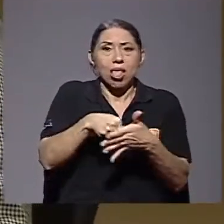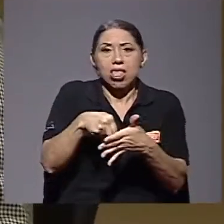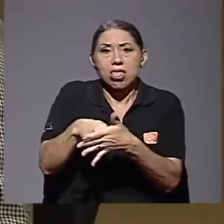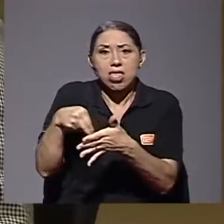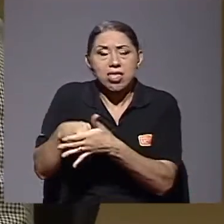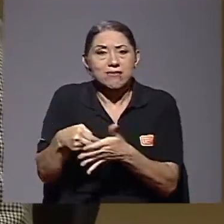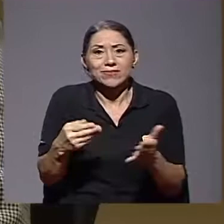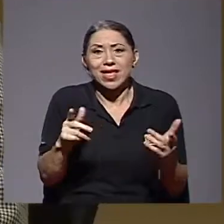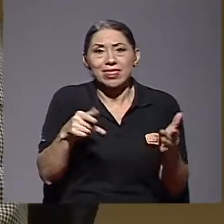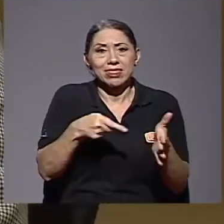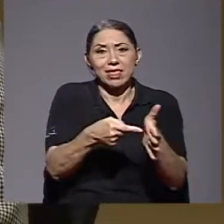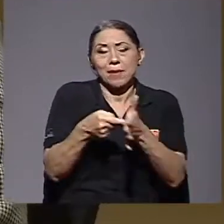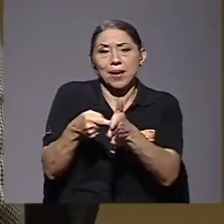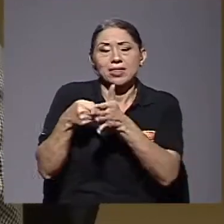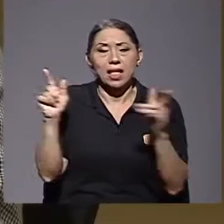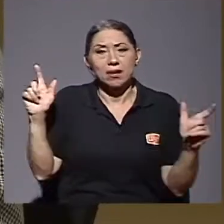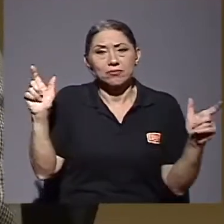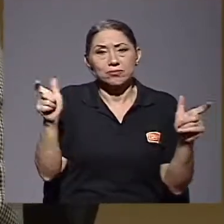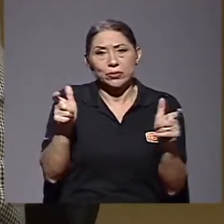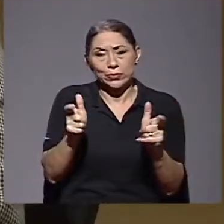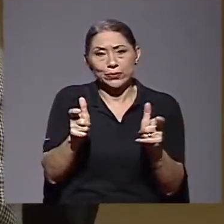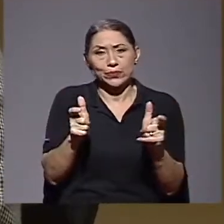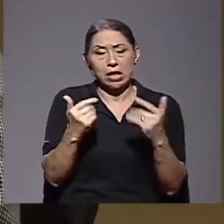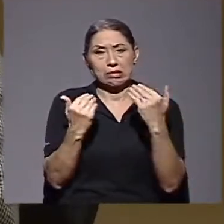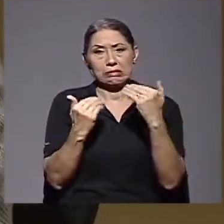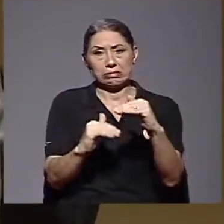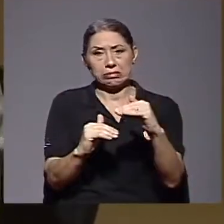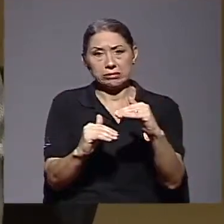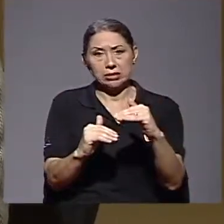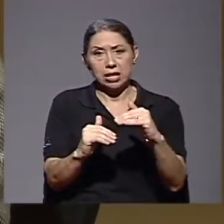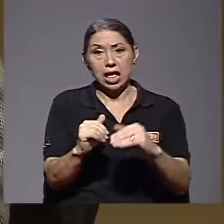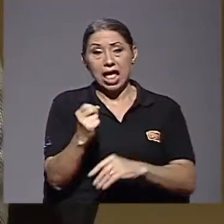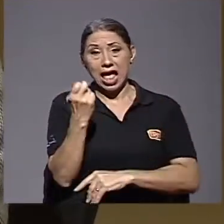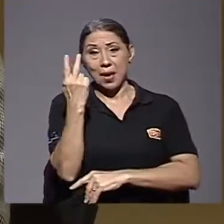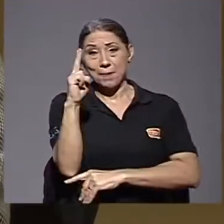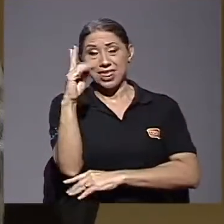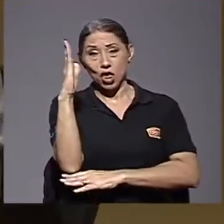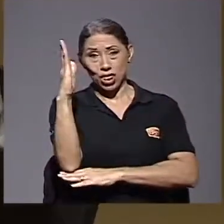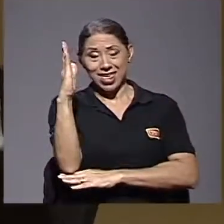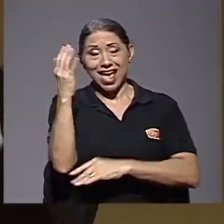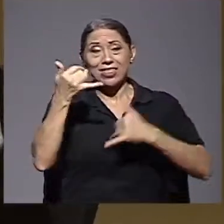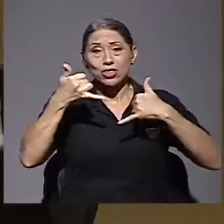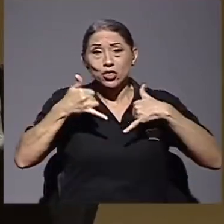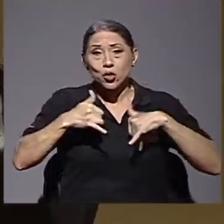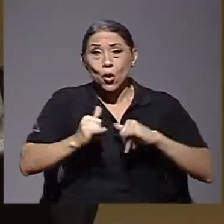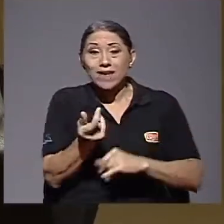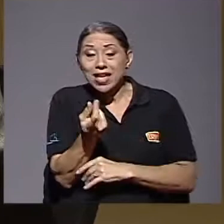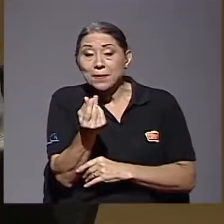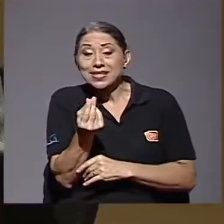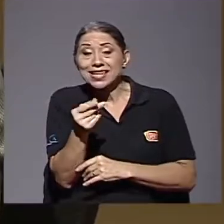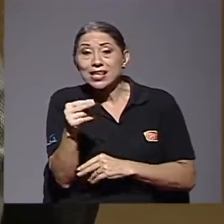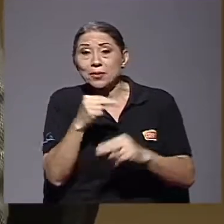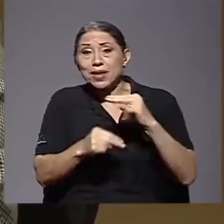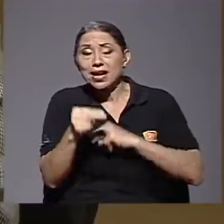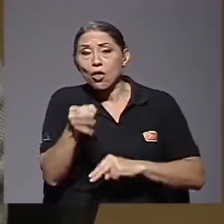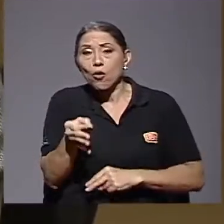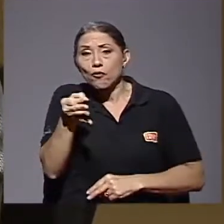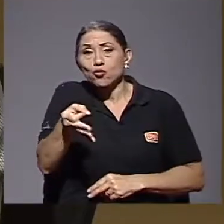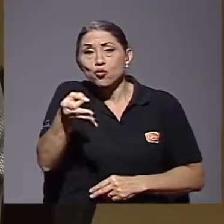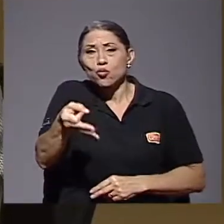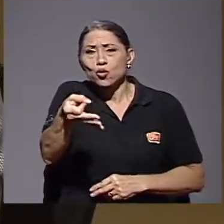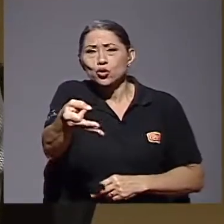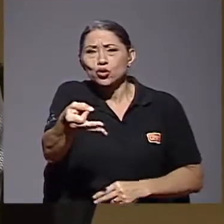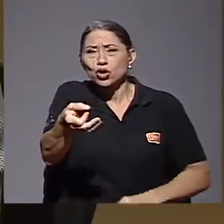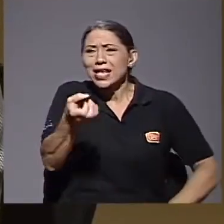lo tanto, a mediodía, todavía el precio del mercado a futuro estaba, si no